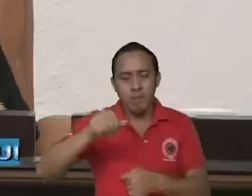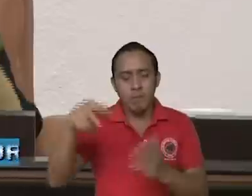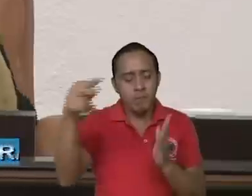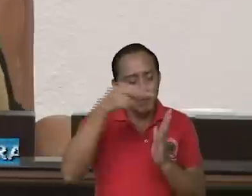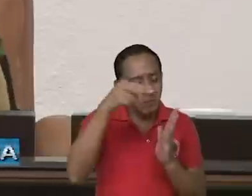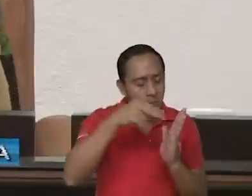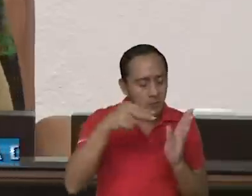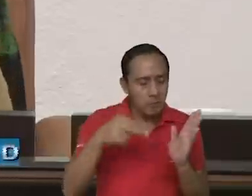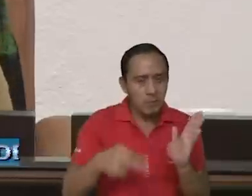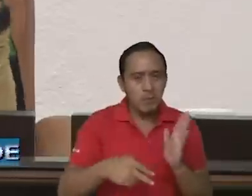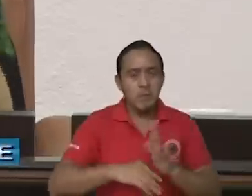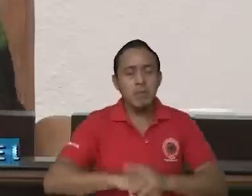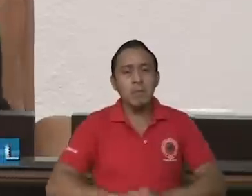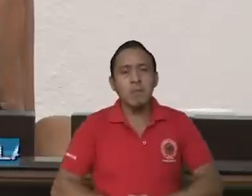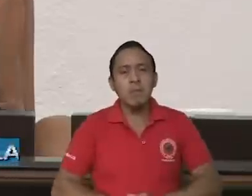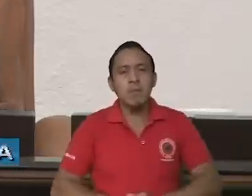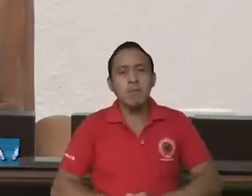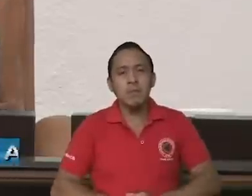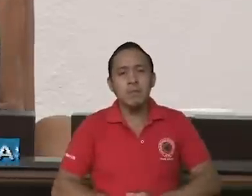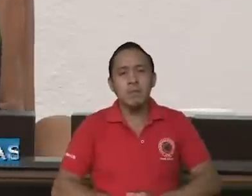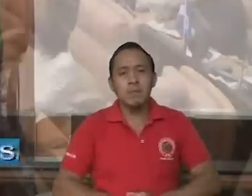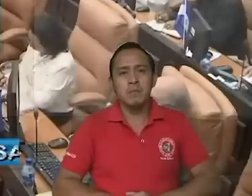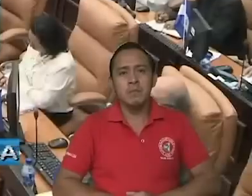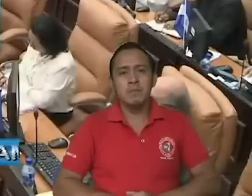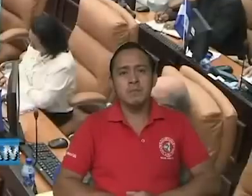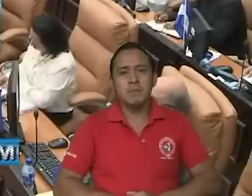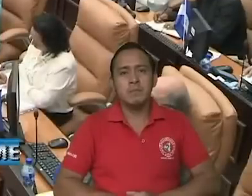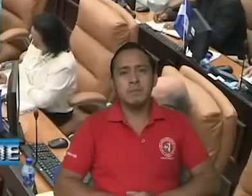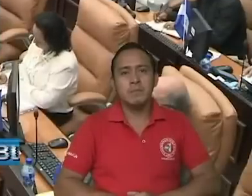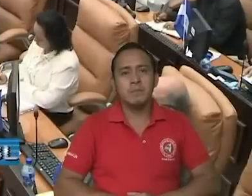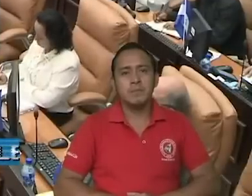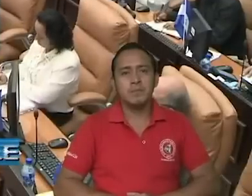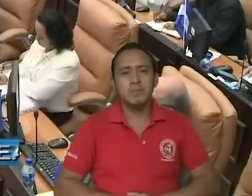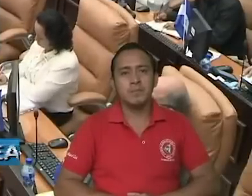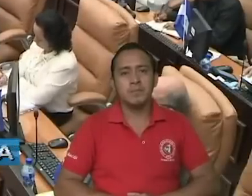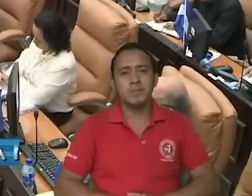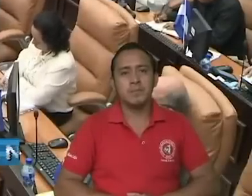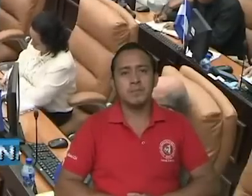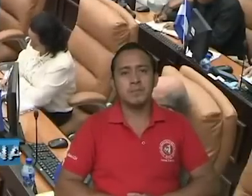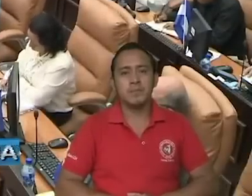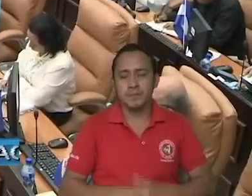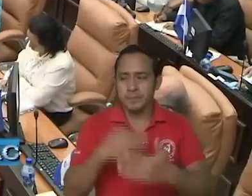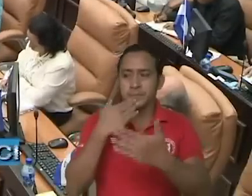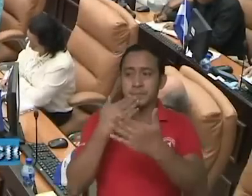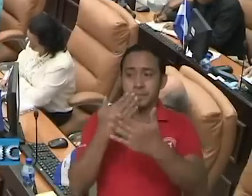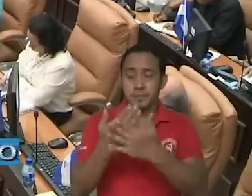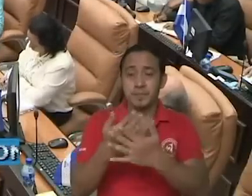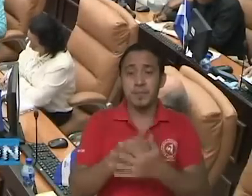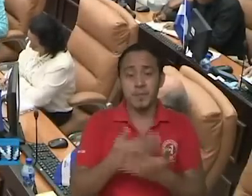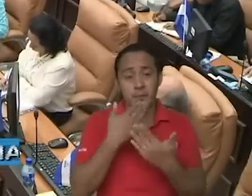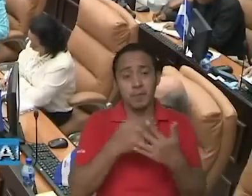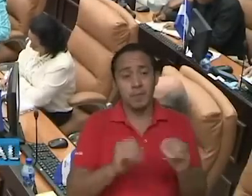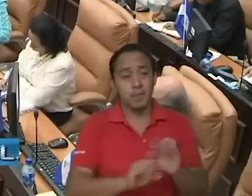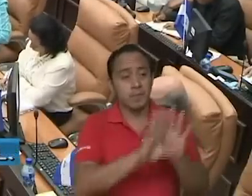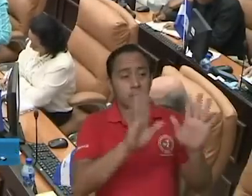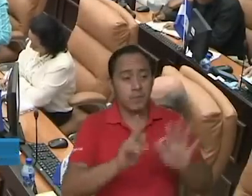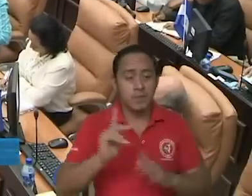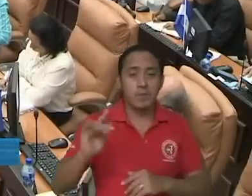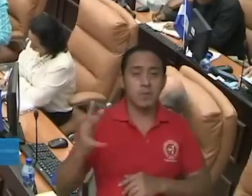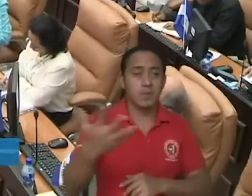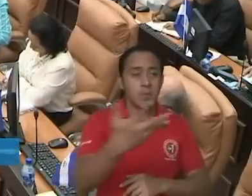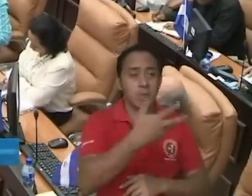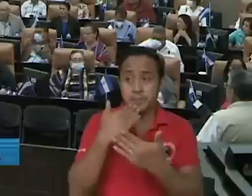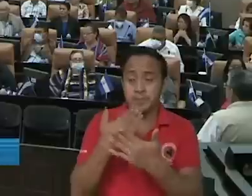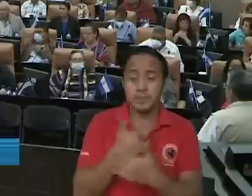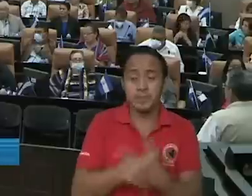personas jurídicas con la que cancela la personalidad jurídica de 5 clubes sociales y les da un plazo de 90 días